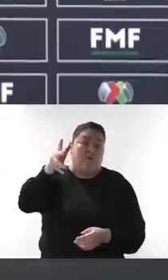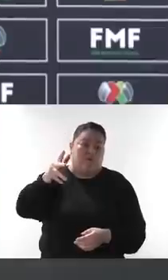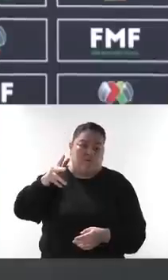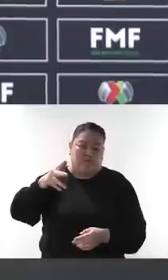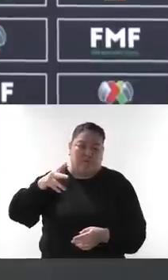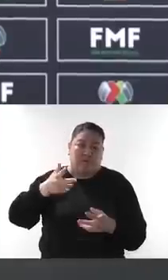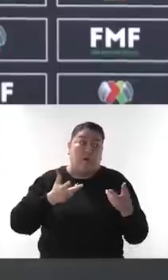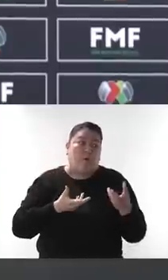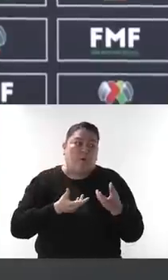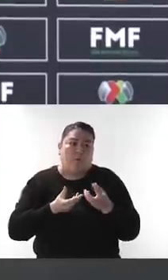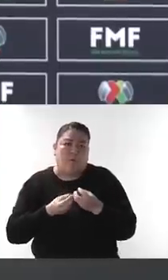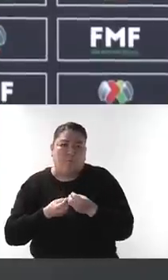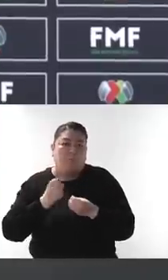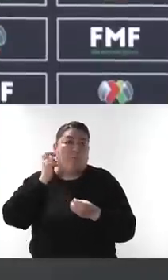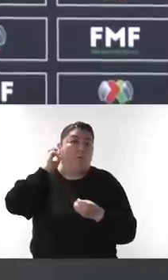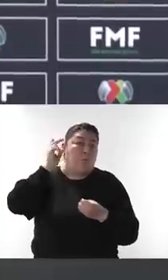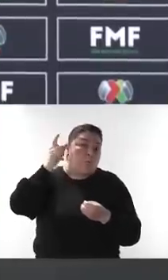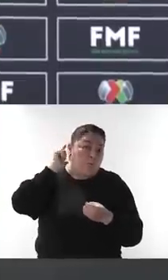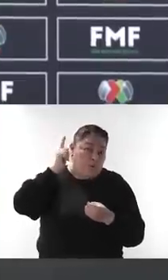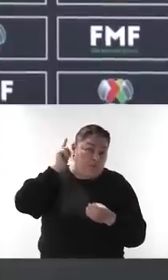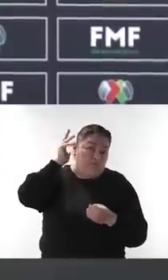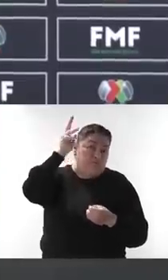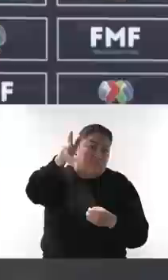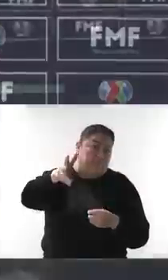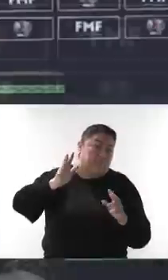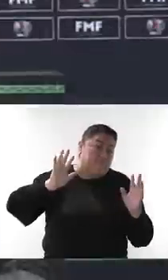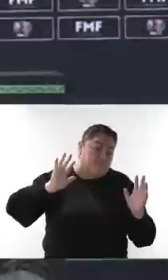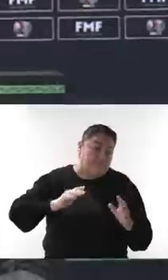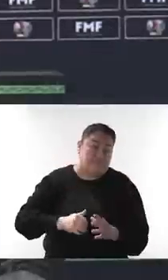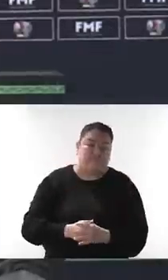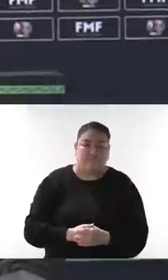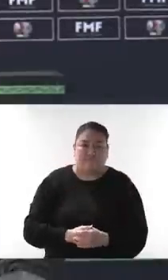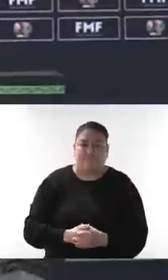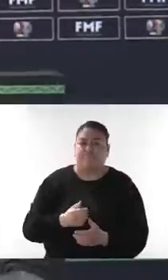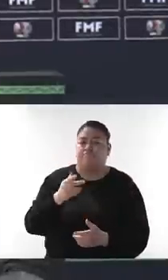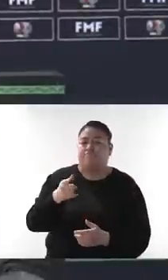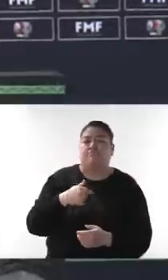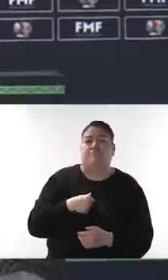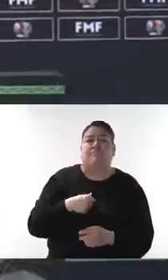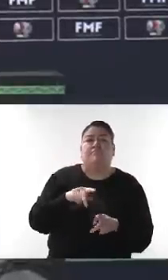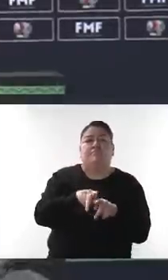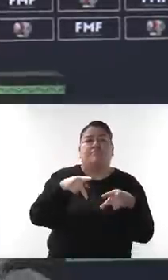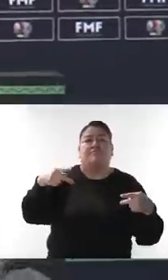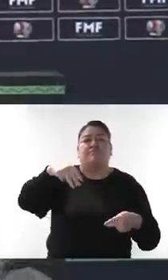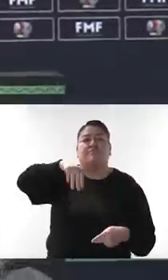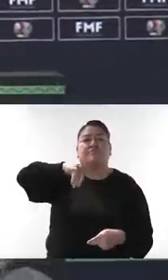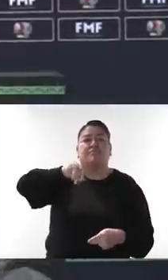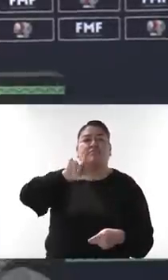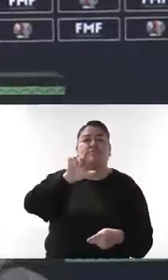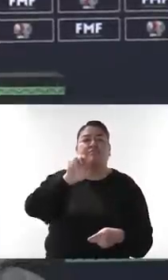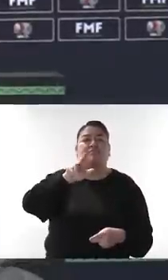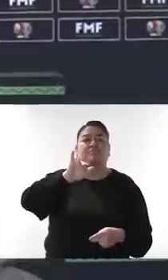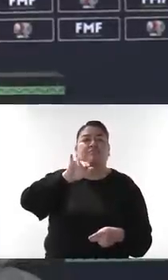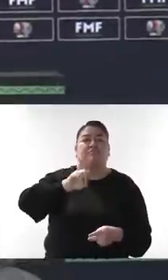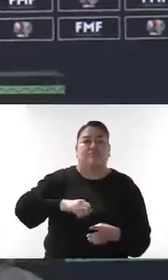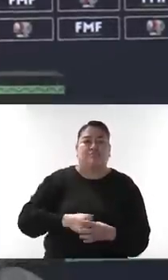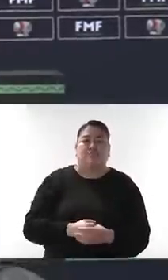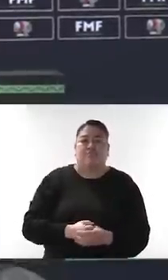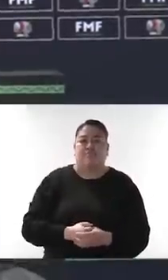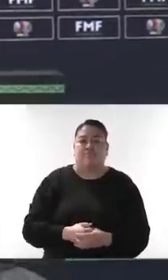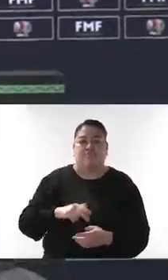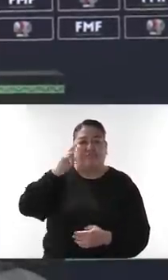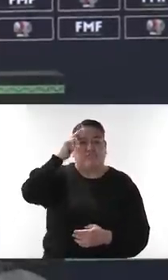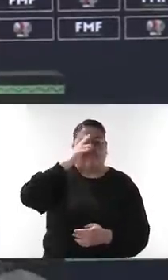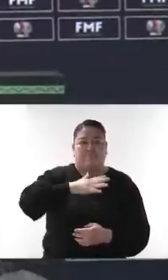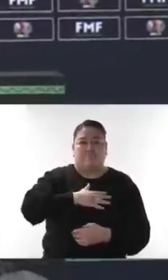con nosotros Jesús Martínez en ese mismo comité. Sí. Higinio Robles, de Milenio. Acá de este lado, buenas tardes a los